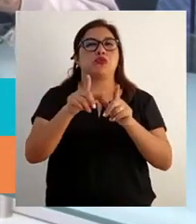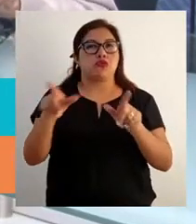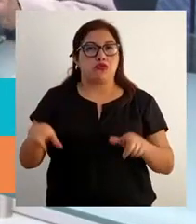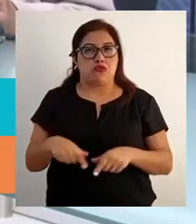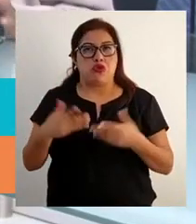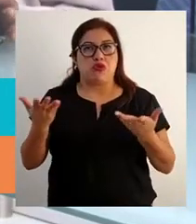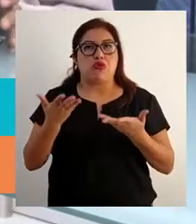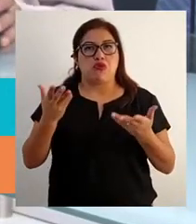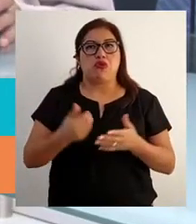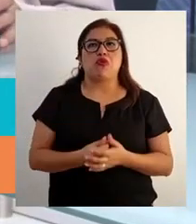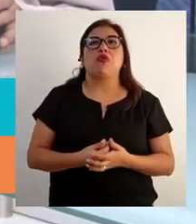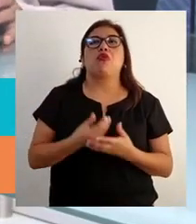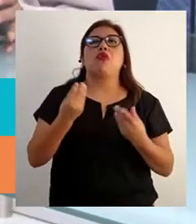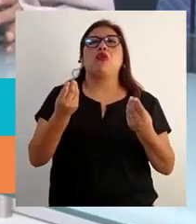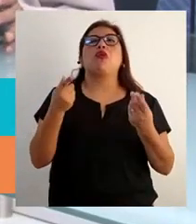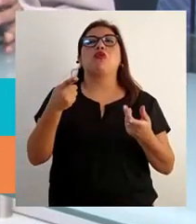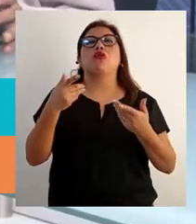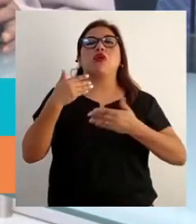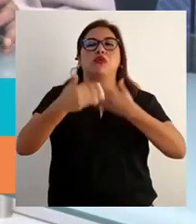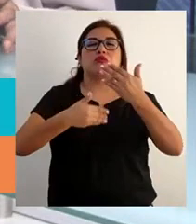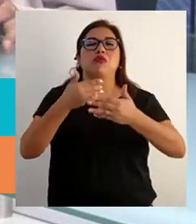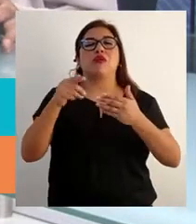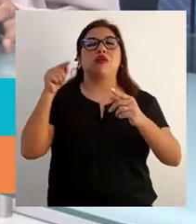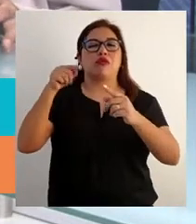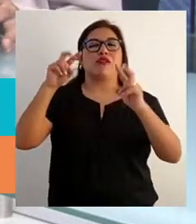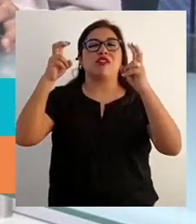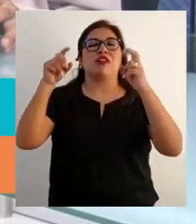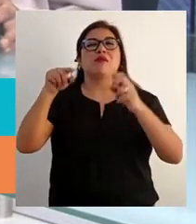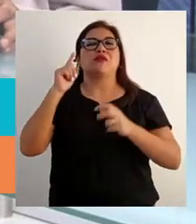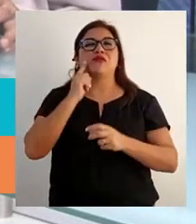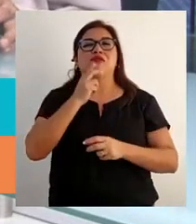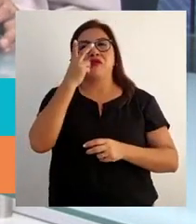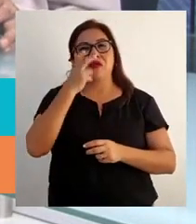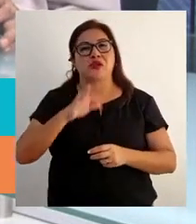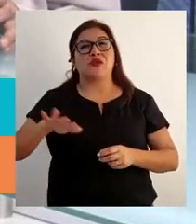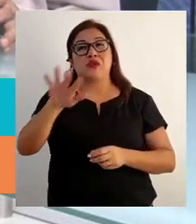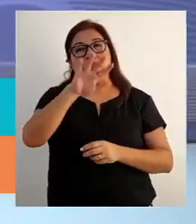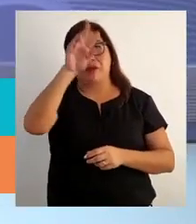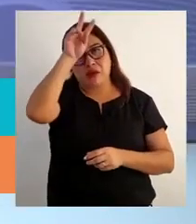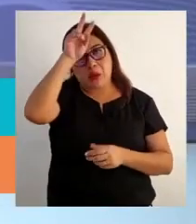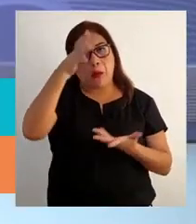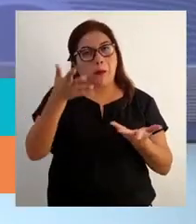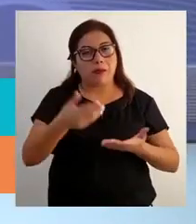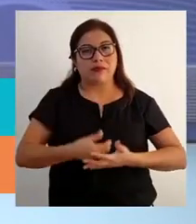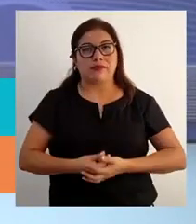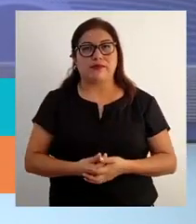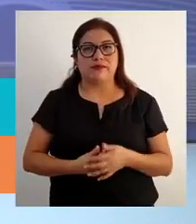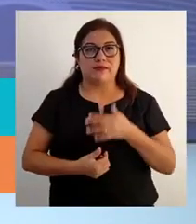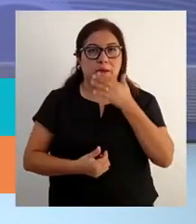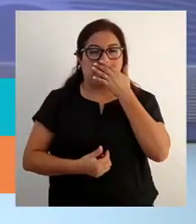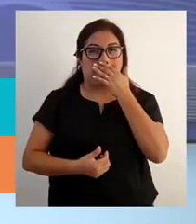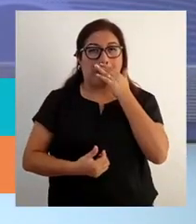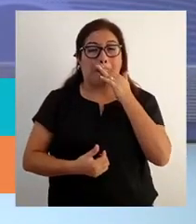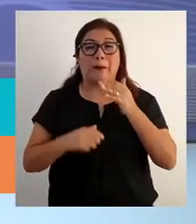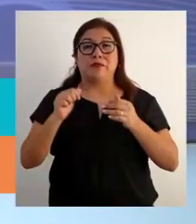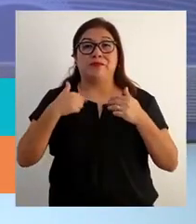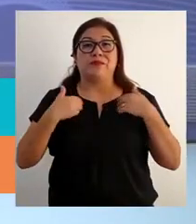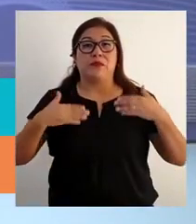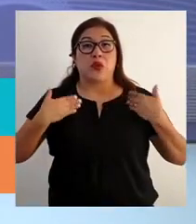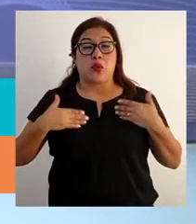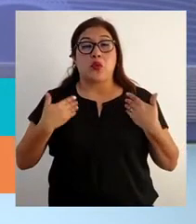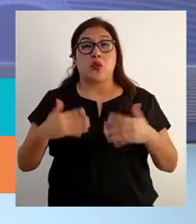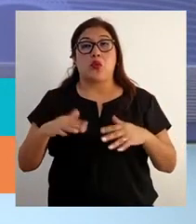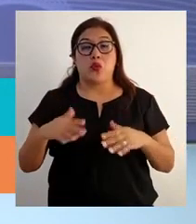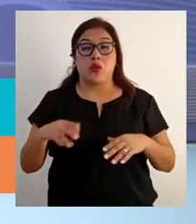vamos avanzando en el tema de la sordoceguera en el Perú? Mira, muy contento, Enrique, porque cada día más instituciones